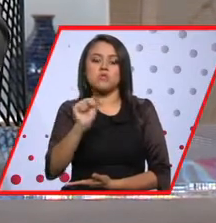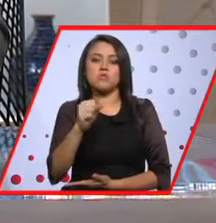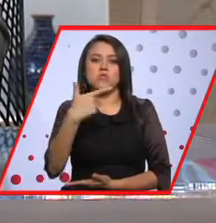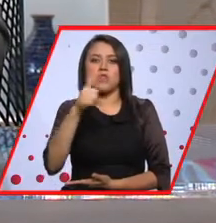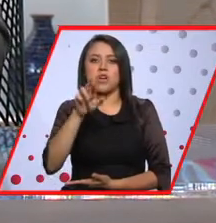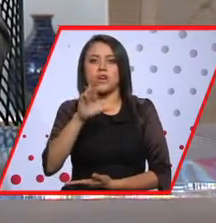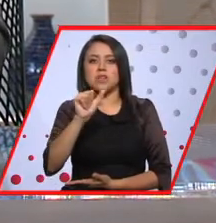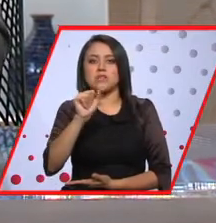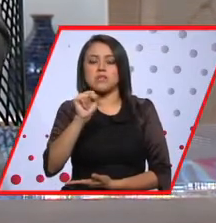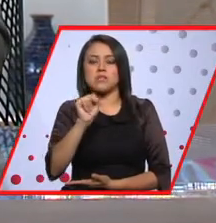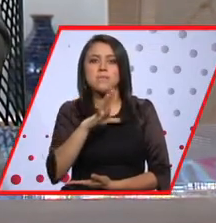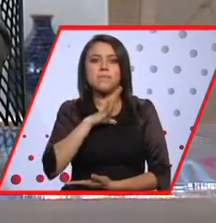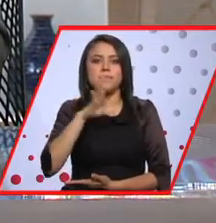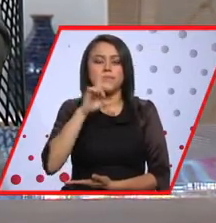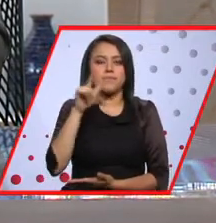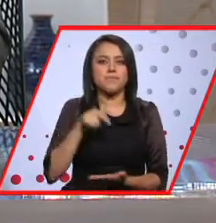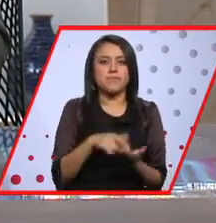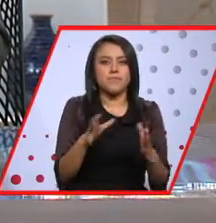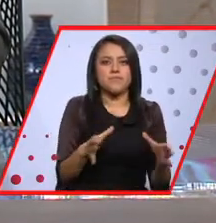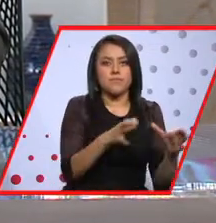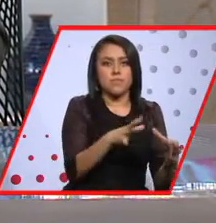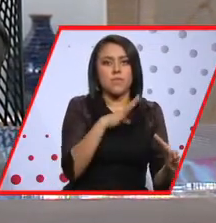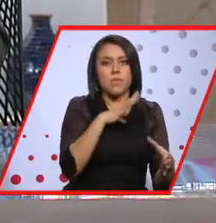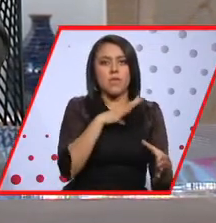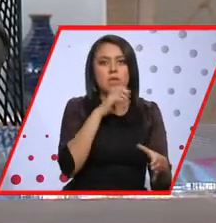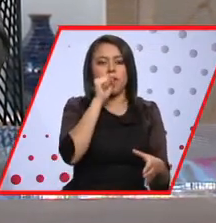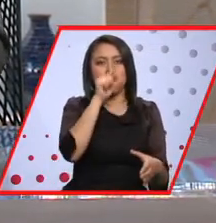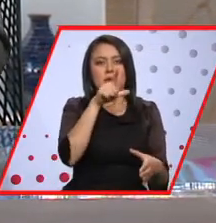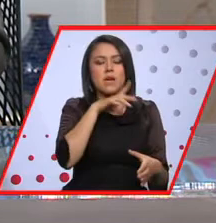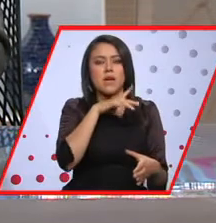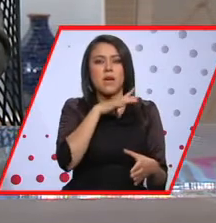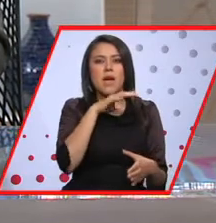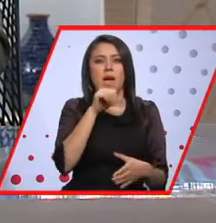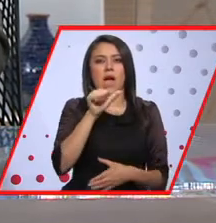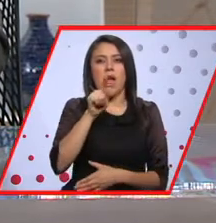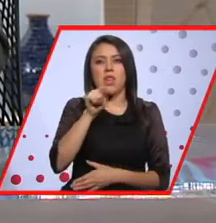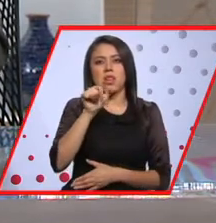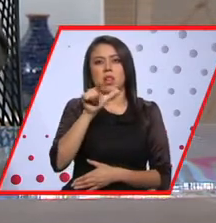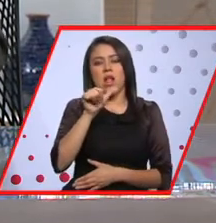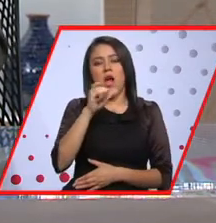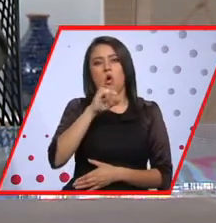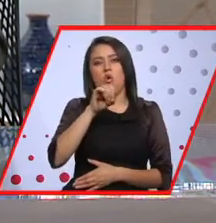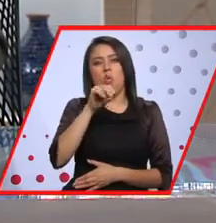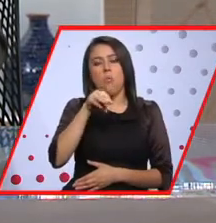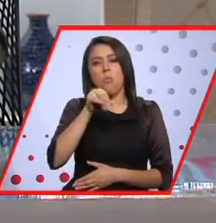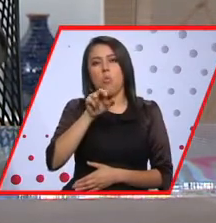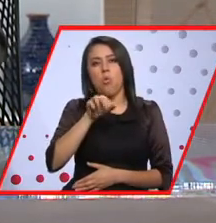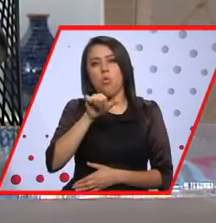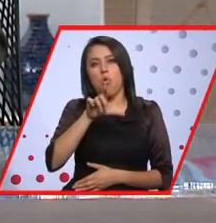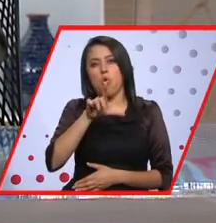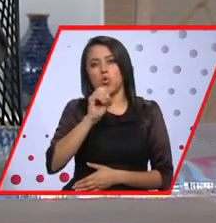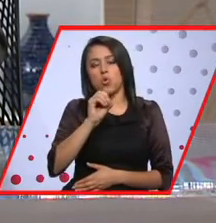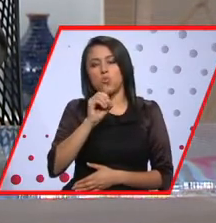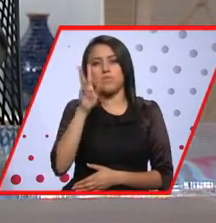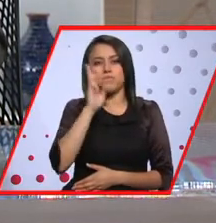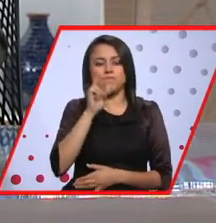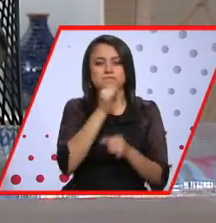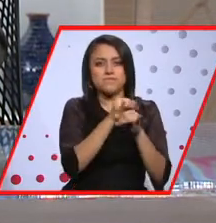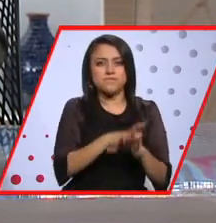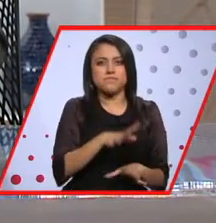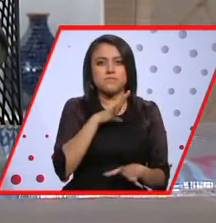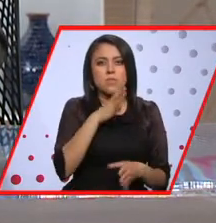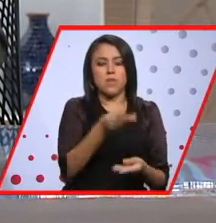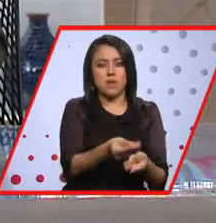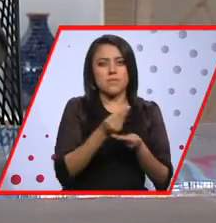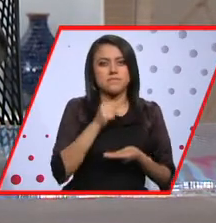A ver, vamos a Tlajomulco, a Jalisco, esto es hasta Jalisco, a quien corresponde a Jalisco hace presencia, con esta información que manda Ale